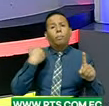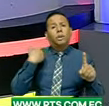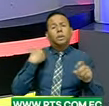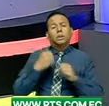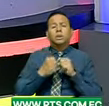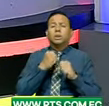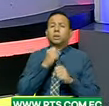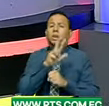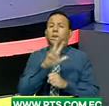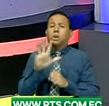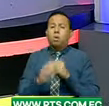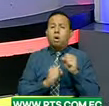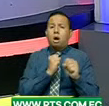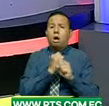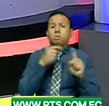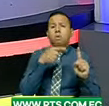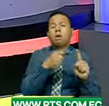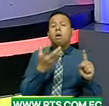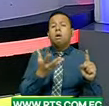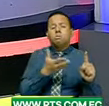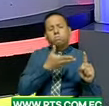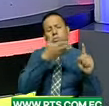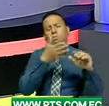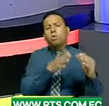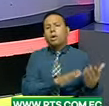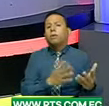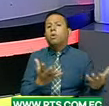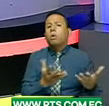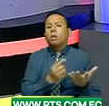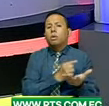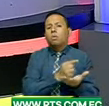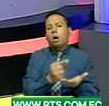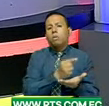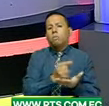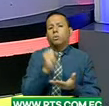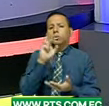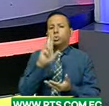Años fue asesinado en la cooperativa Cristal en el Guasmo Sur, esto en Guayaquil.